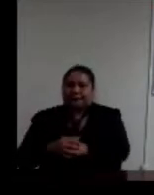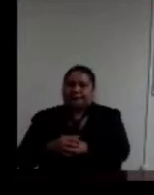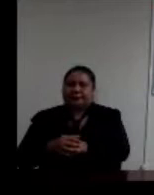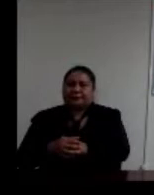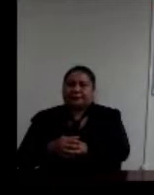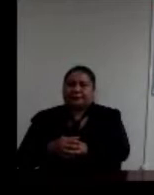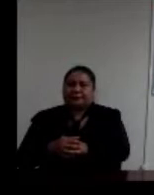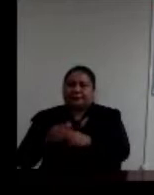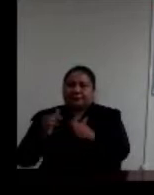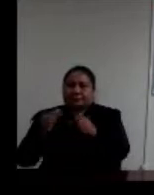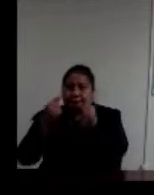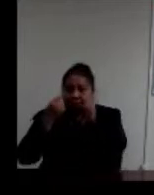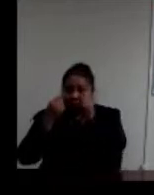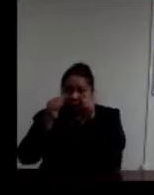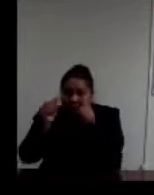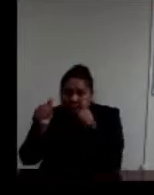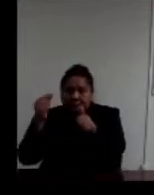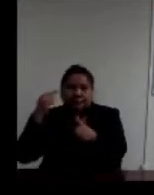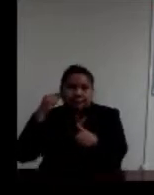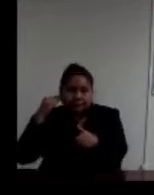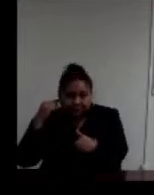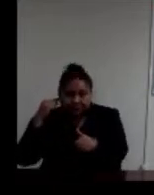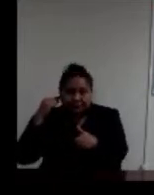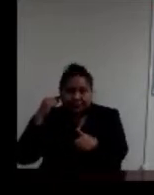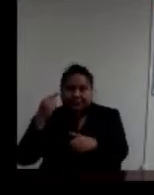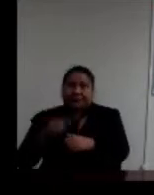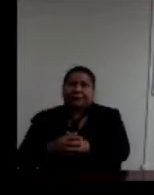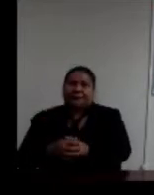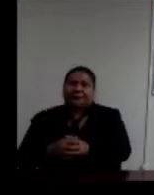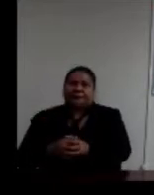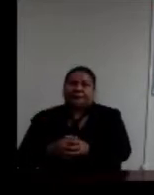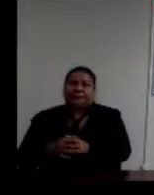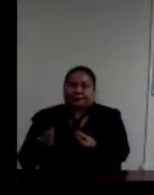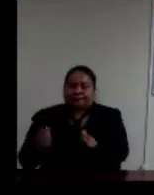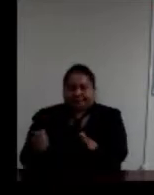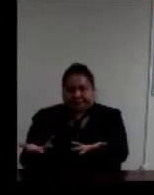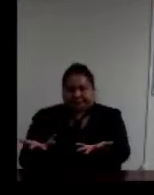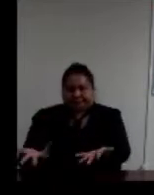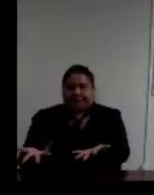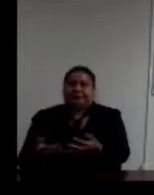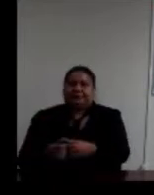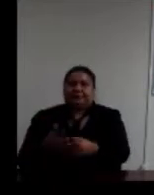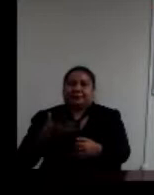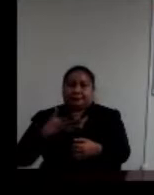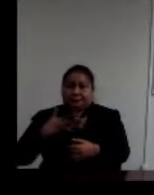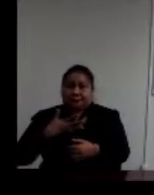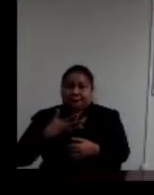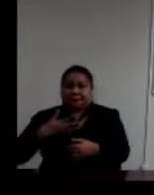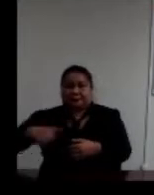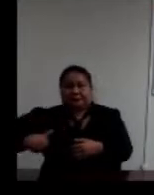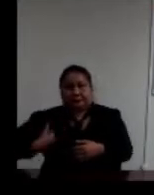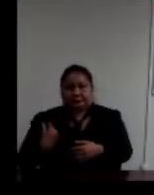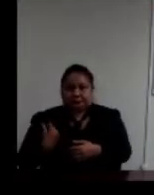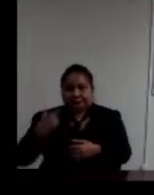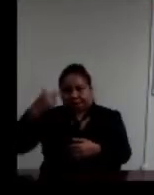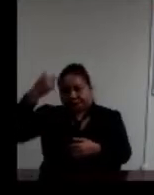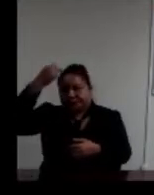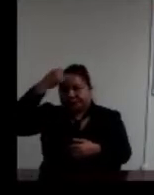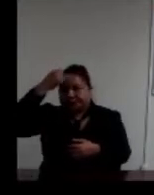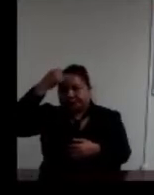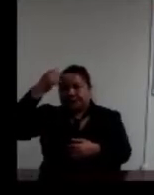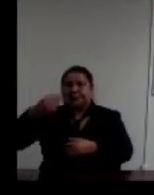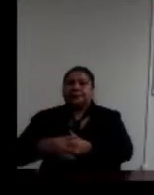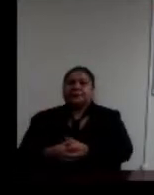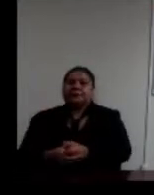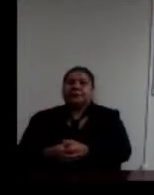contacto visual, auditivo y táctil para que nosotros guardemos el proceso de información.